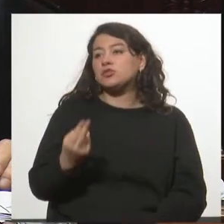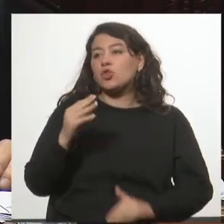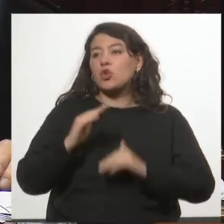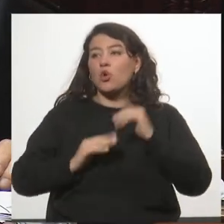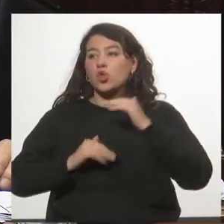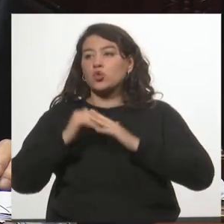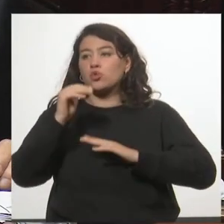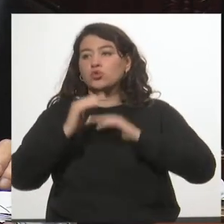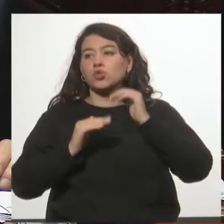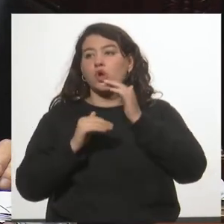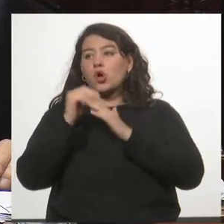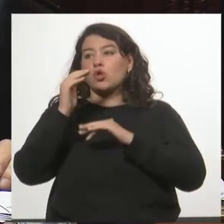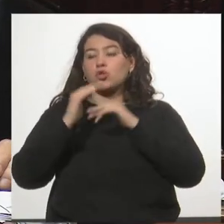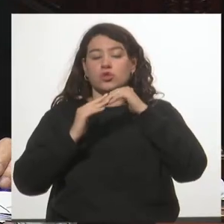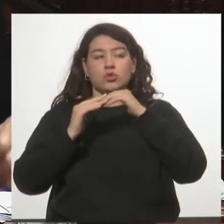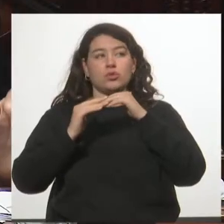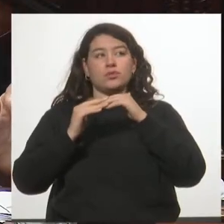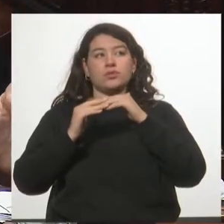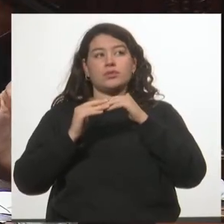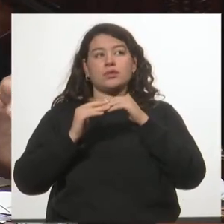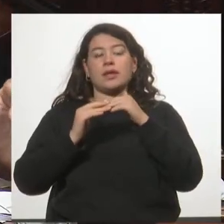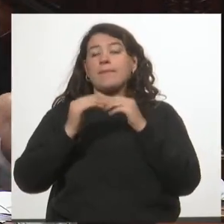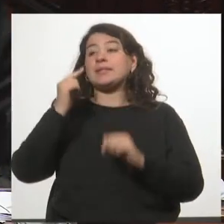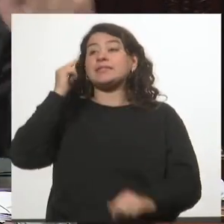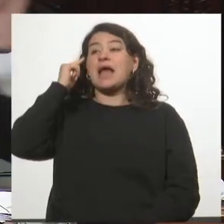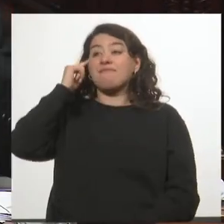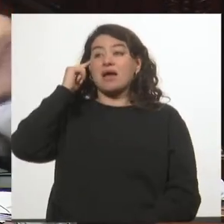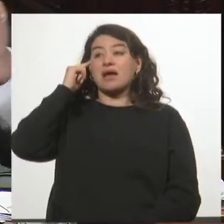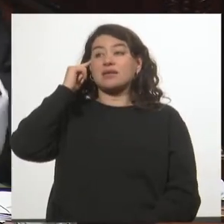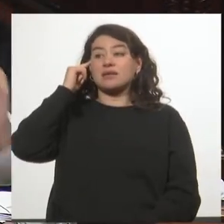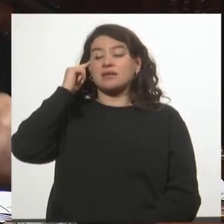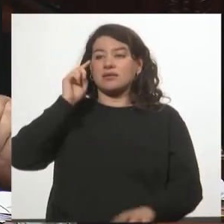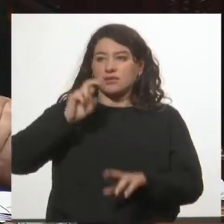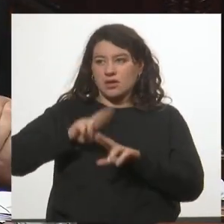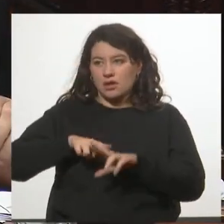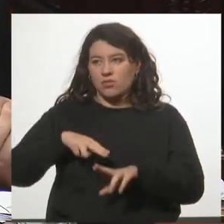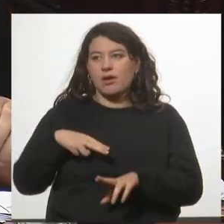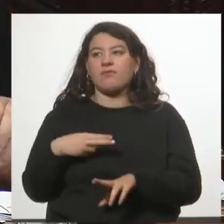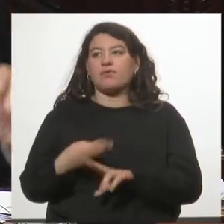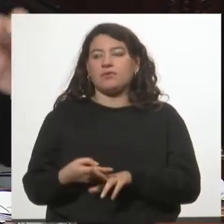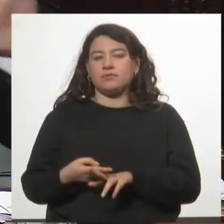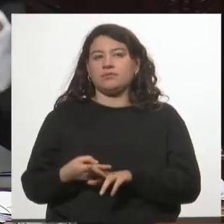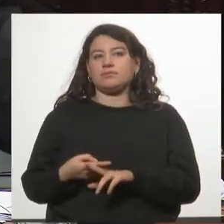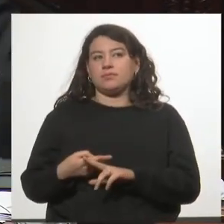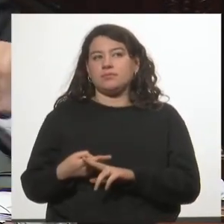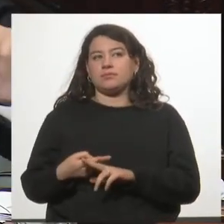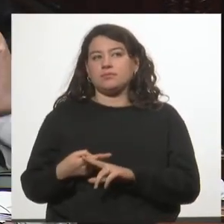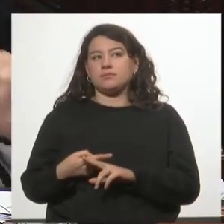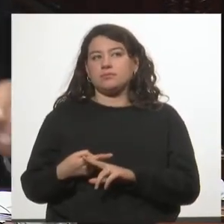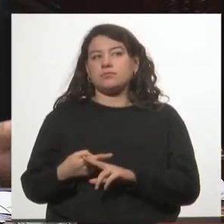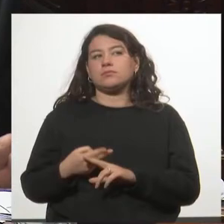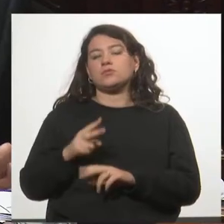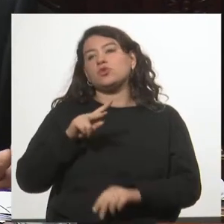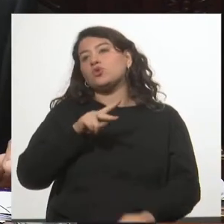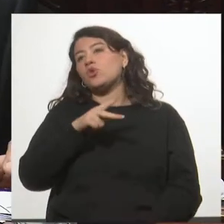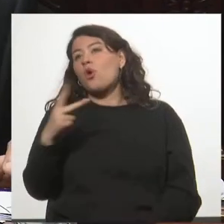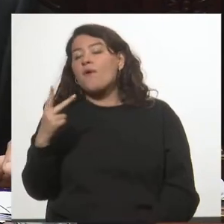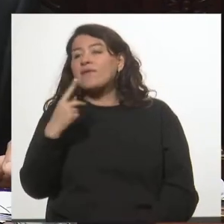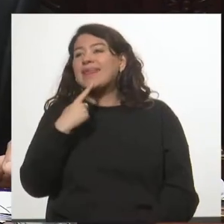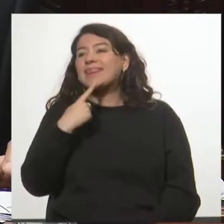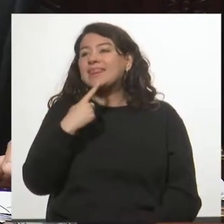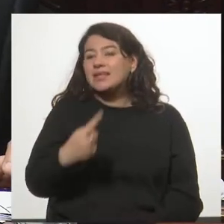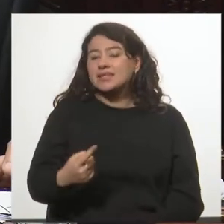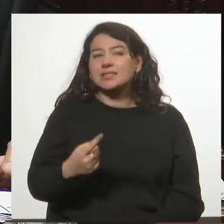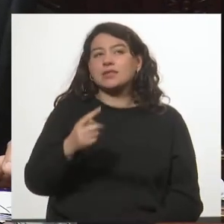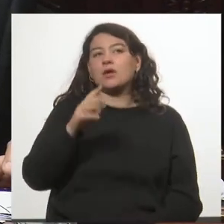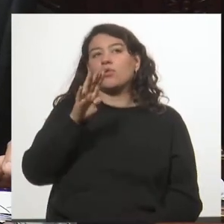de las obras proyectadas y otra vez la doble mención al